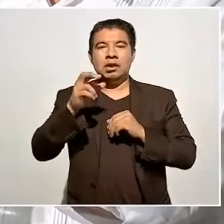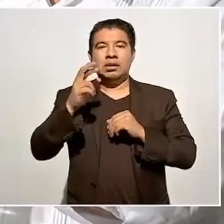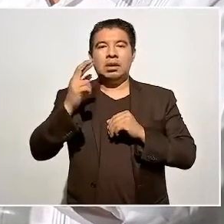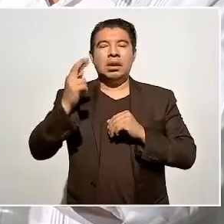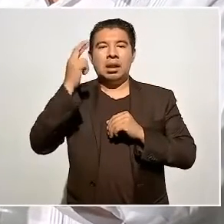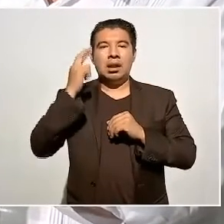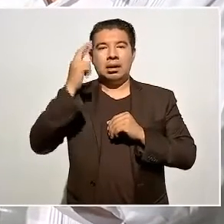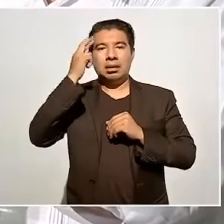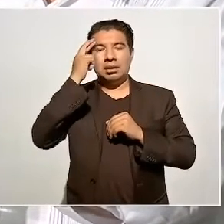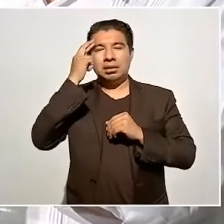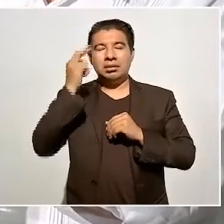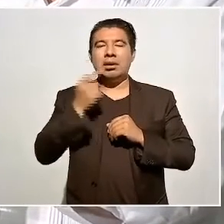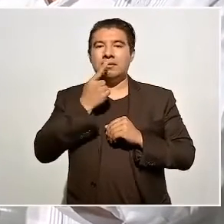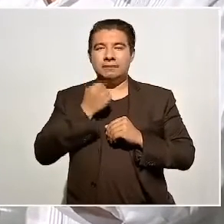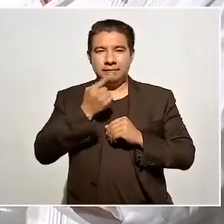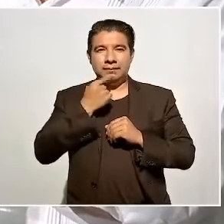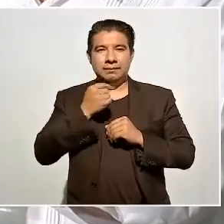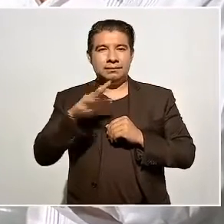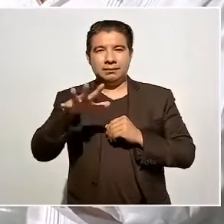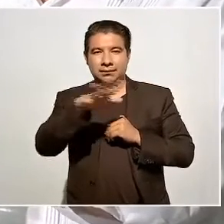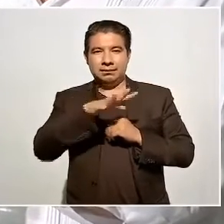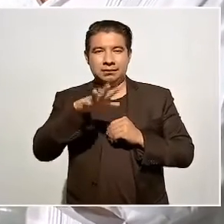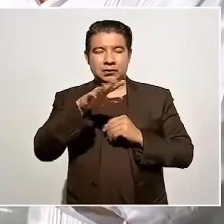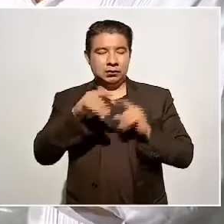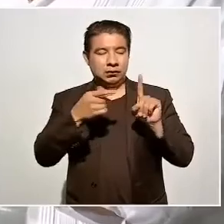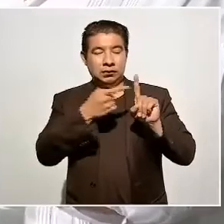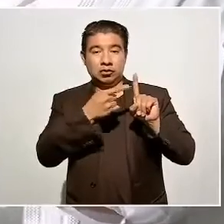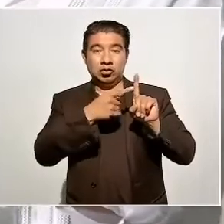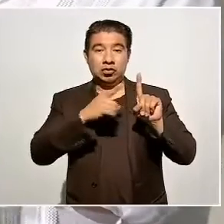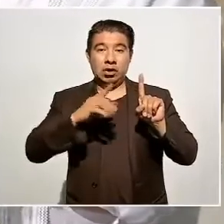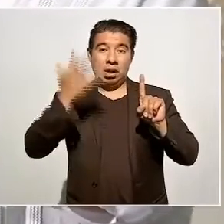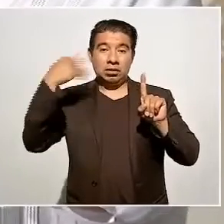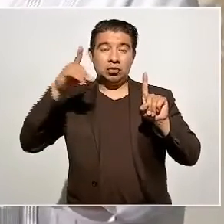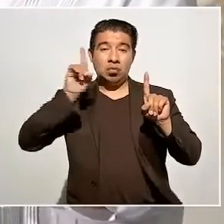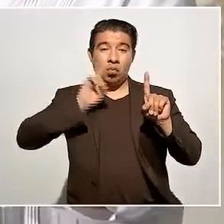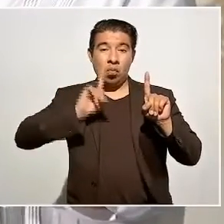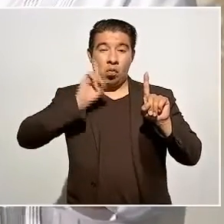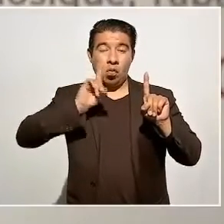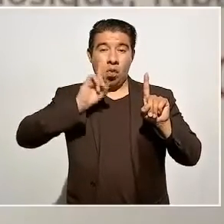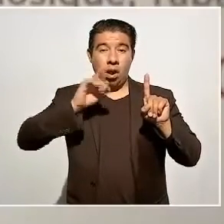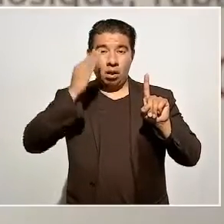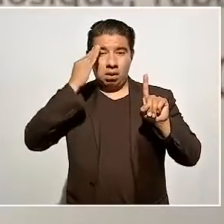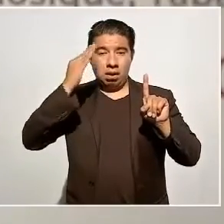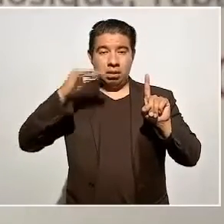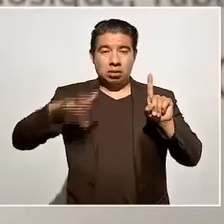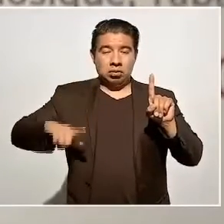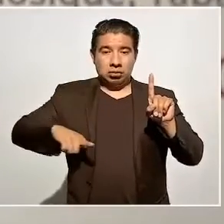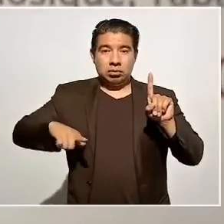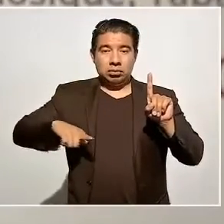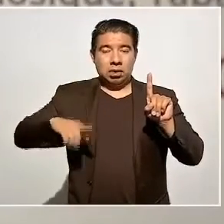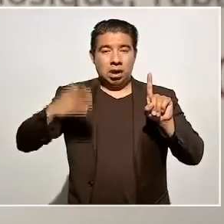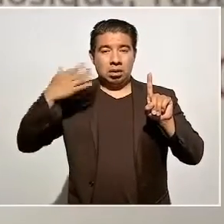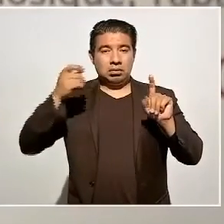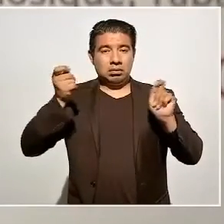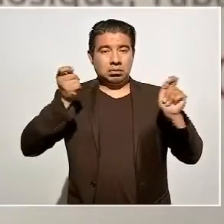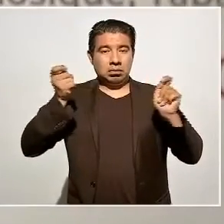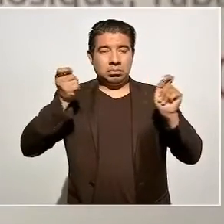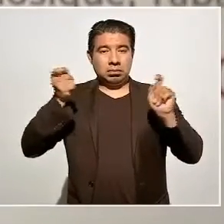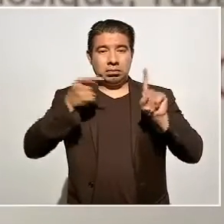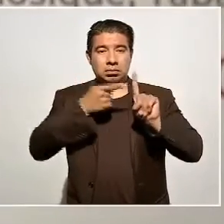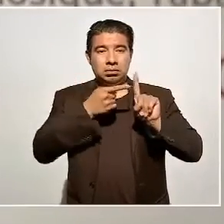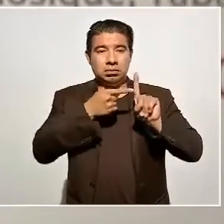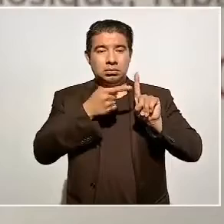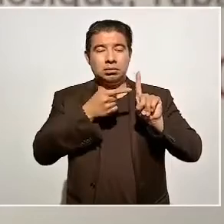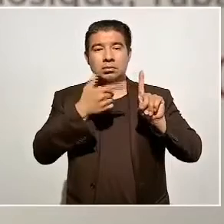Roja, de una mujer gobernante que se